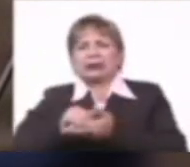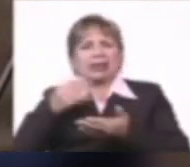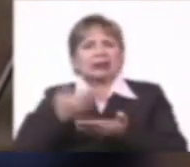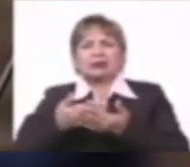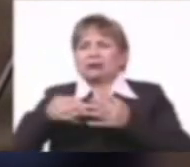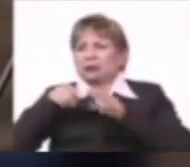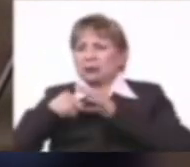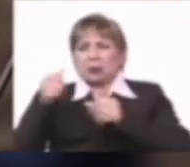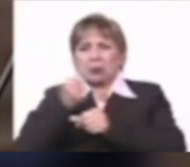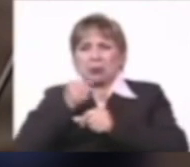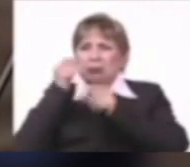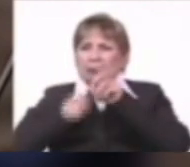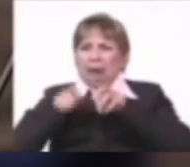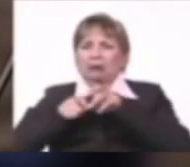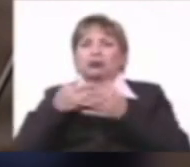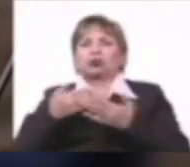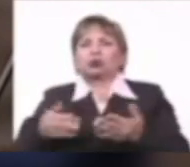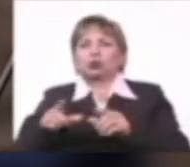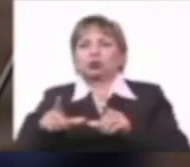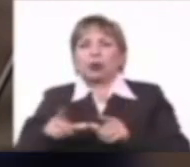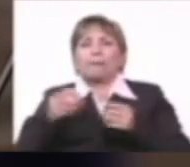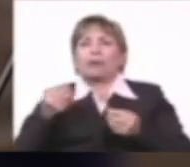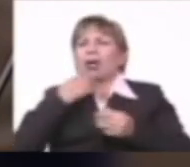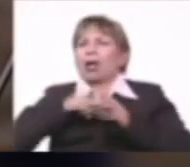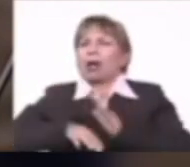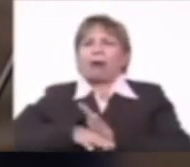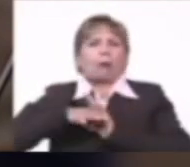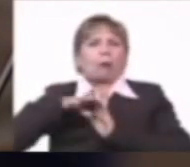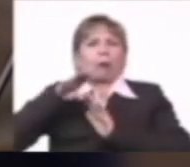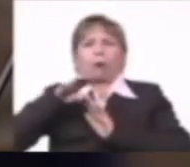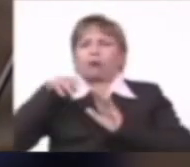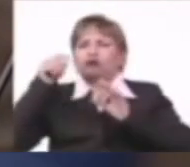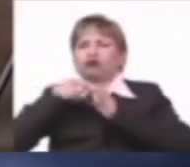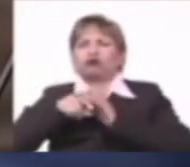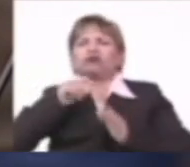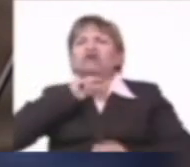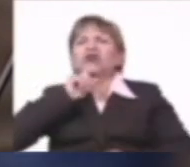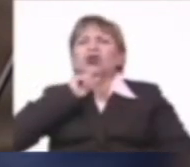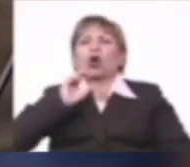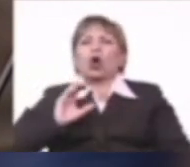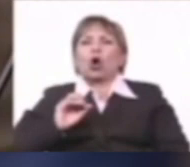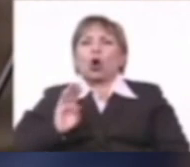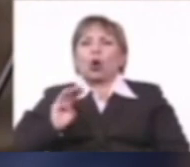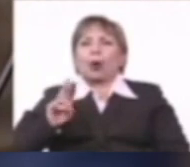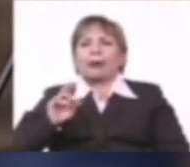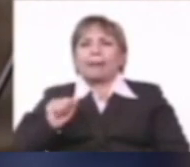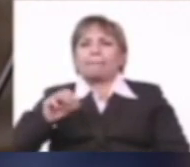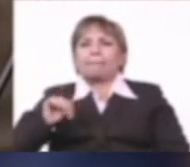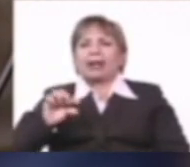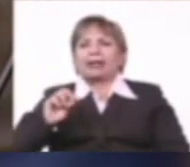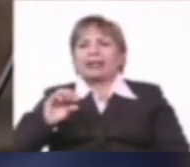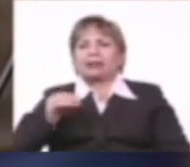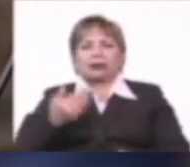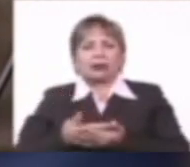producen un impacto en los cuerpos hídricos y suelos debido a las altas concentraciones de aluminio, cobalto, cobre, hierro, magnesio. Estos